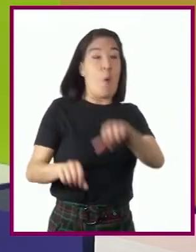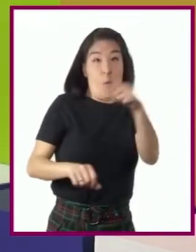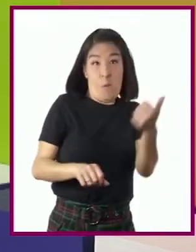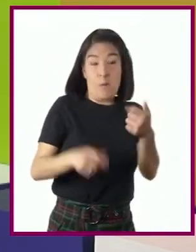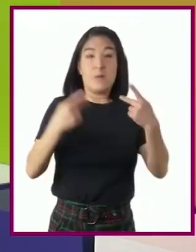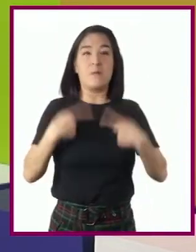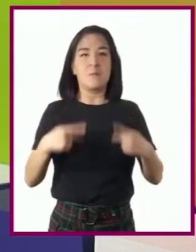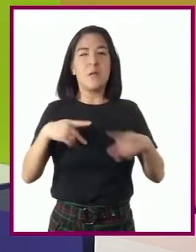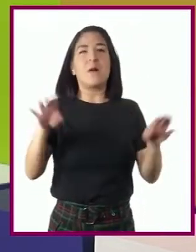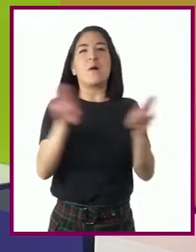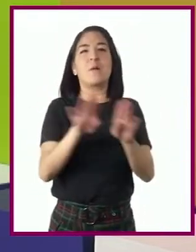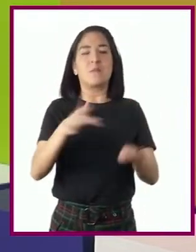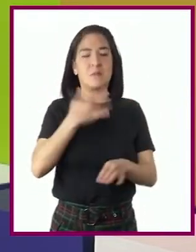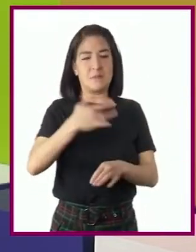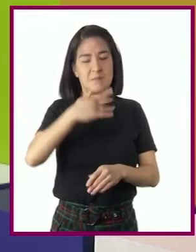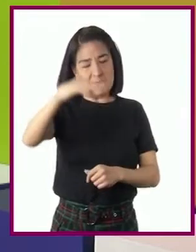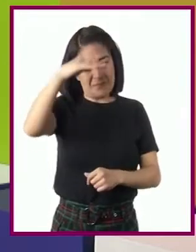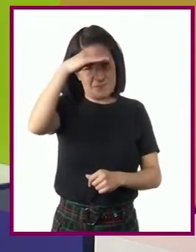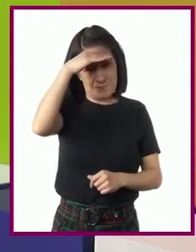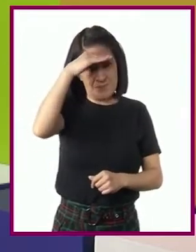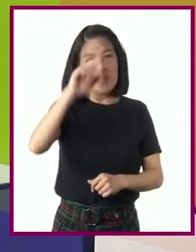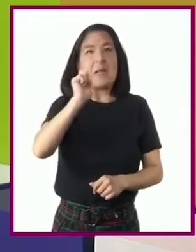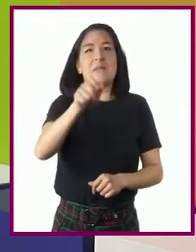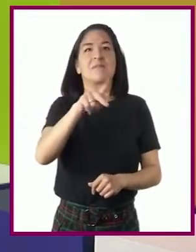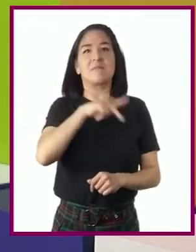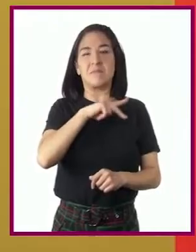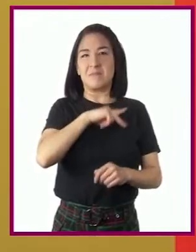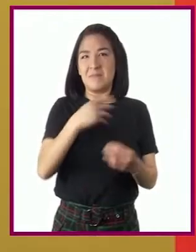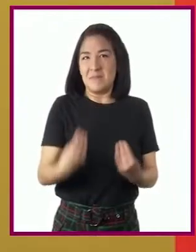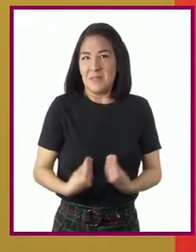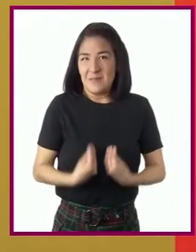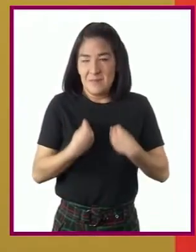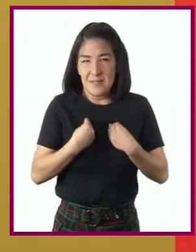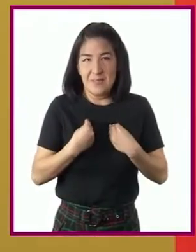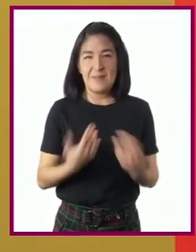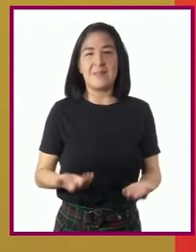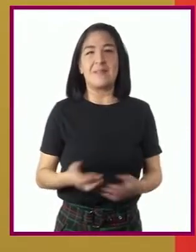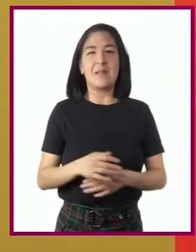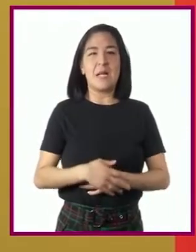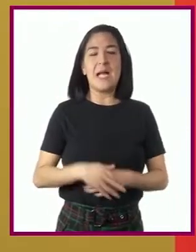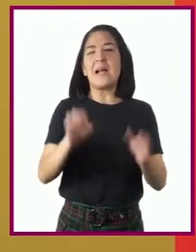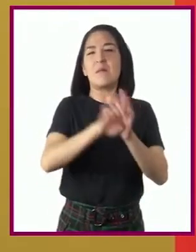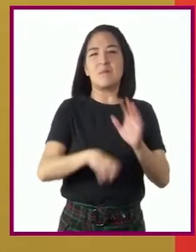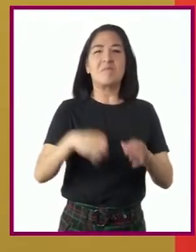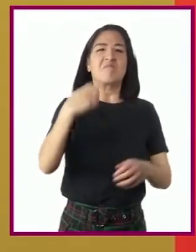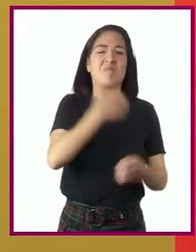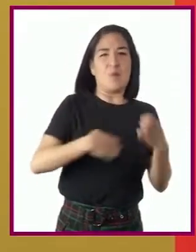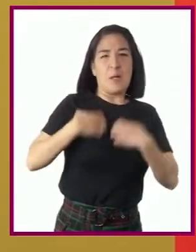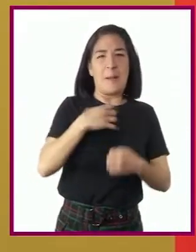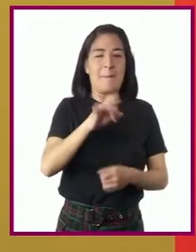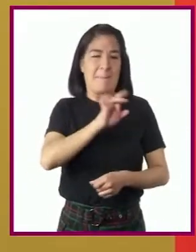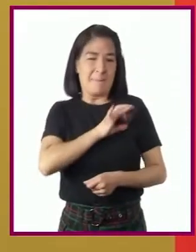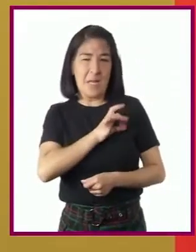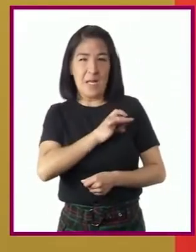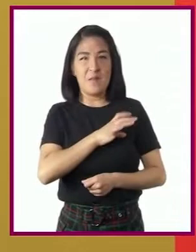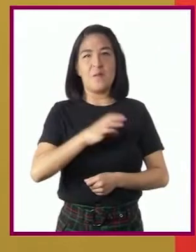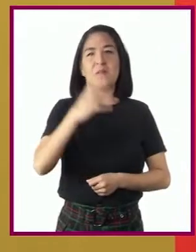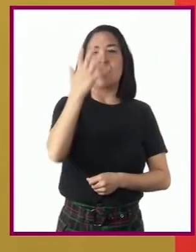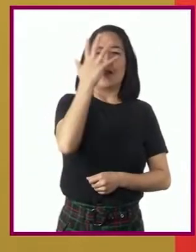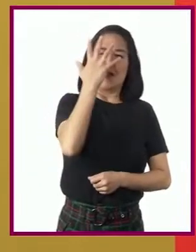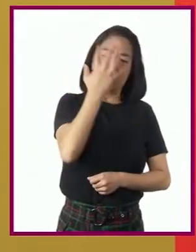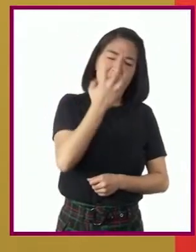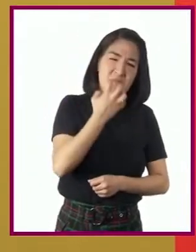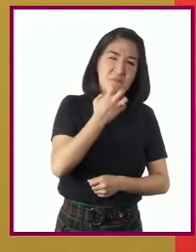alto en el camino para reflexionar sobre sus vidas. Emociones como el miedo, la tristeza y la ansiedad son